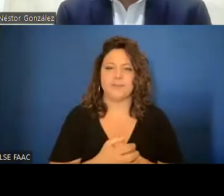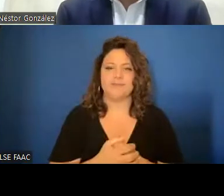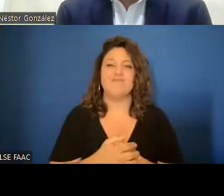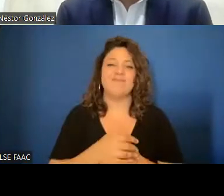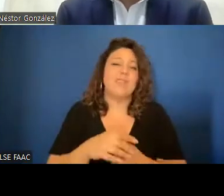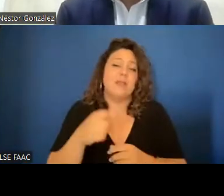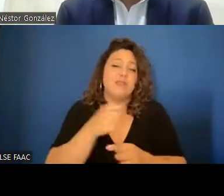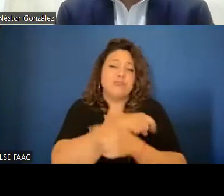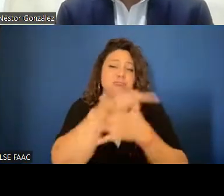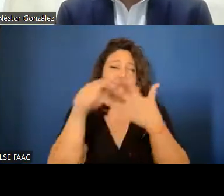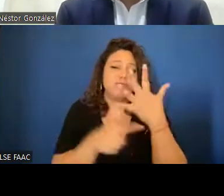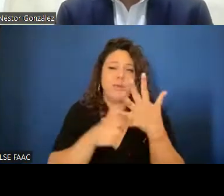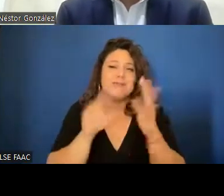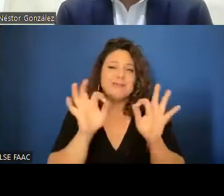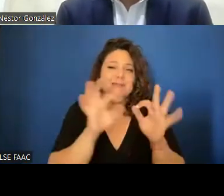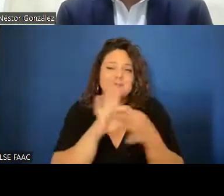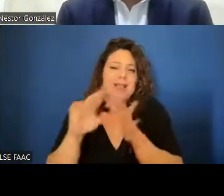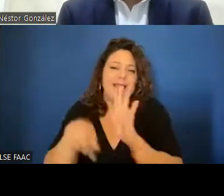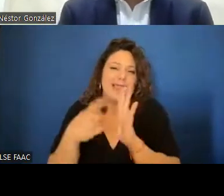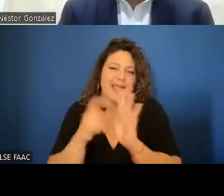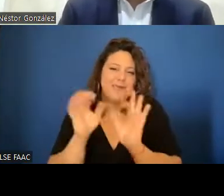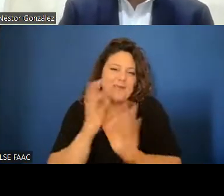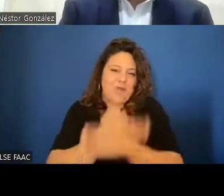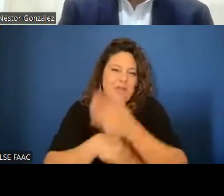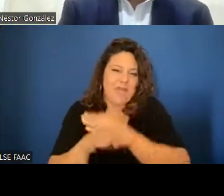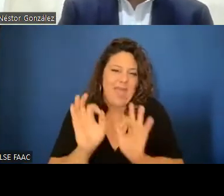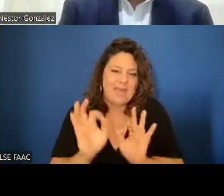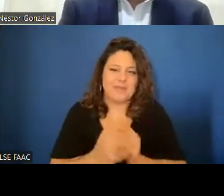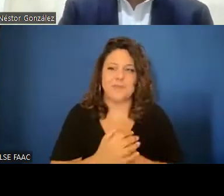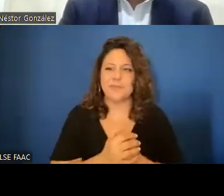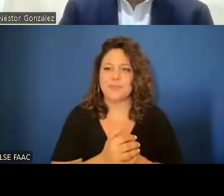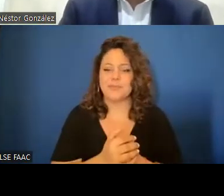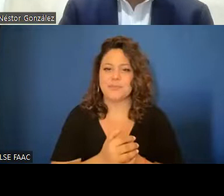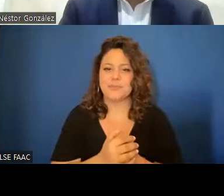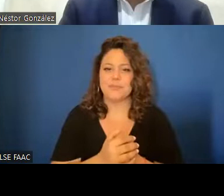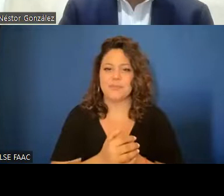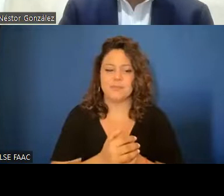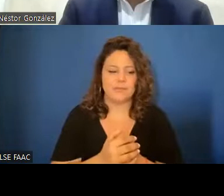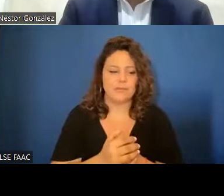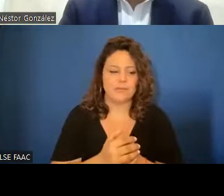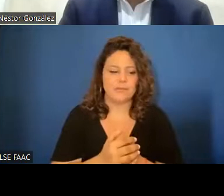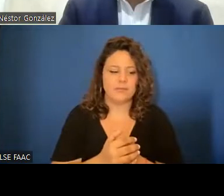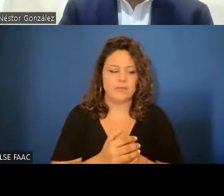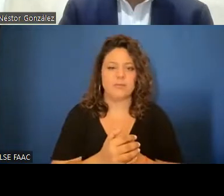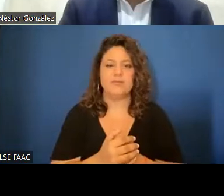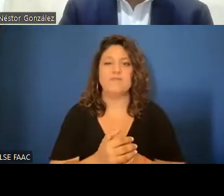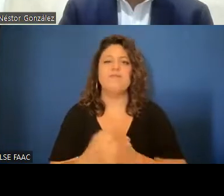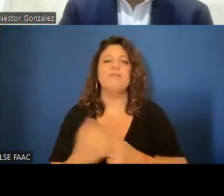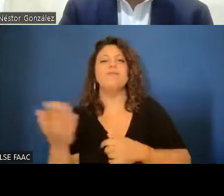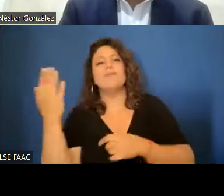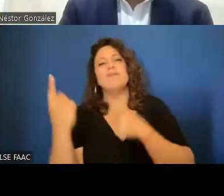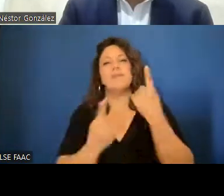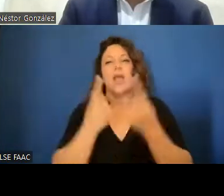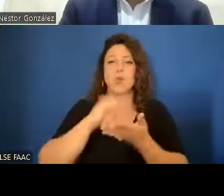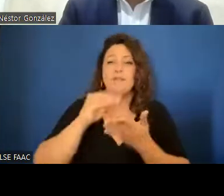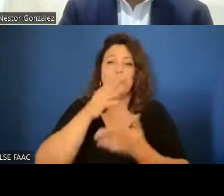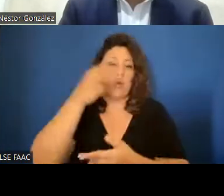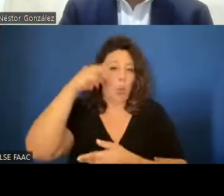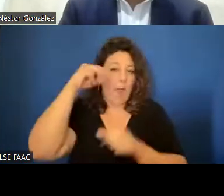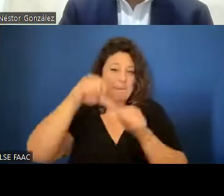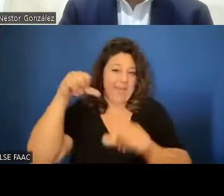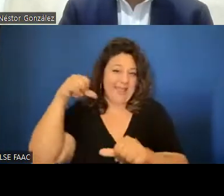eso adquiere alguna relevancia especial? ¿Qué objetivo, ¿no?, podemos sacar de esta ley para la